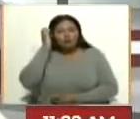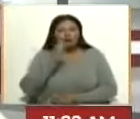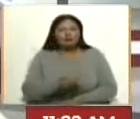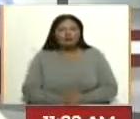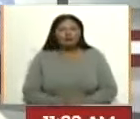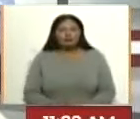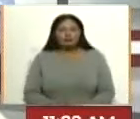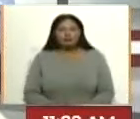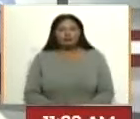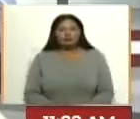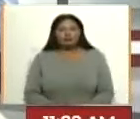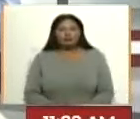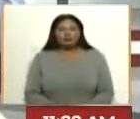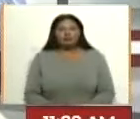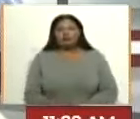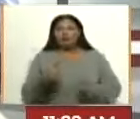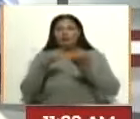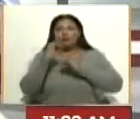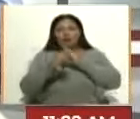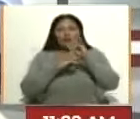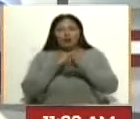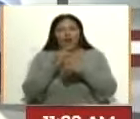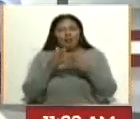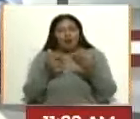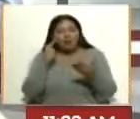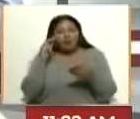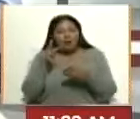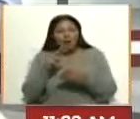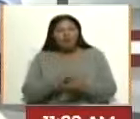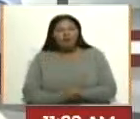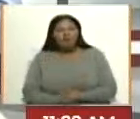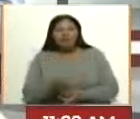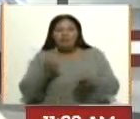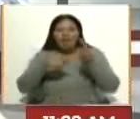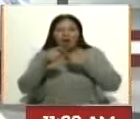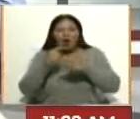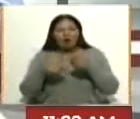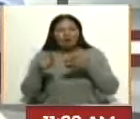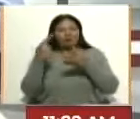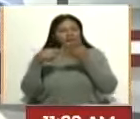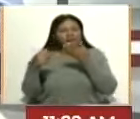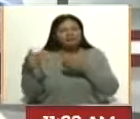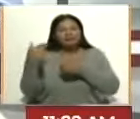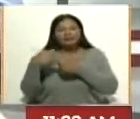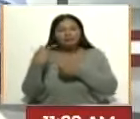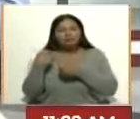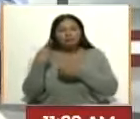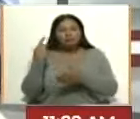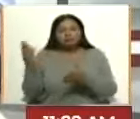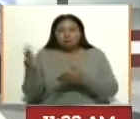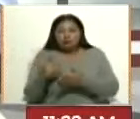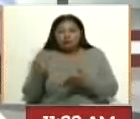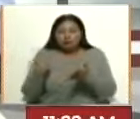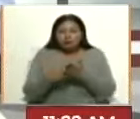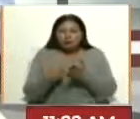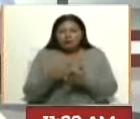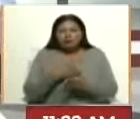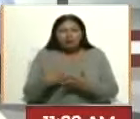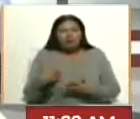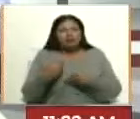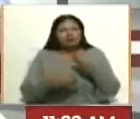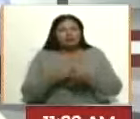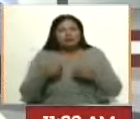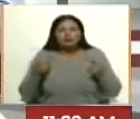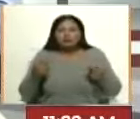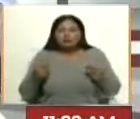Eni, Total y otras transnacionales que se abocan al negocio de los hidrocarburos han venido a hacer inversiones acá, tratando, por supuesto,